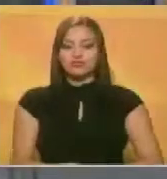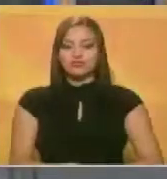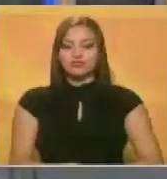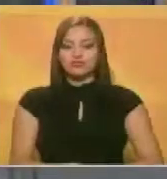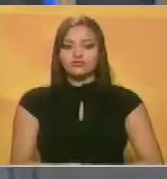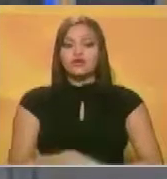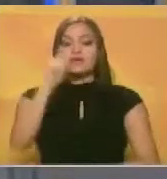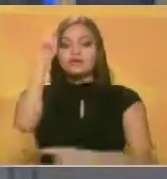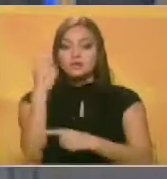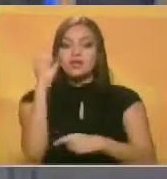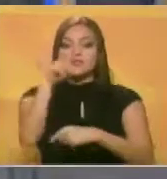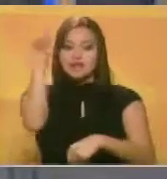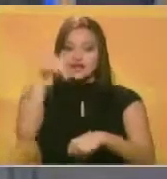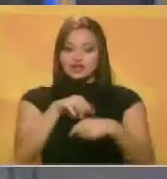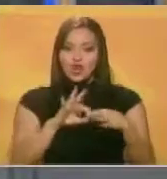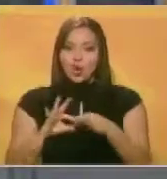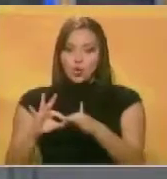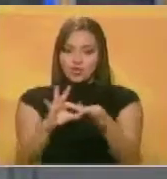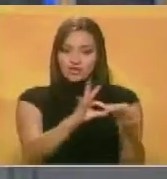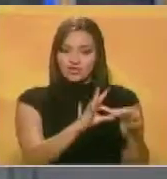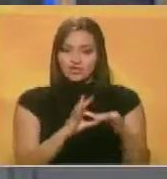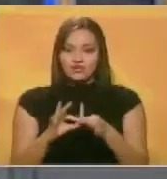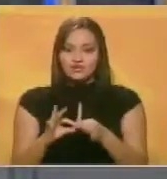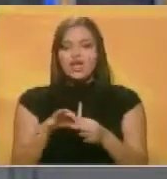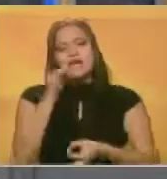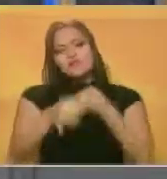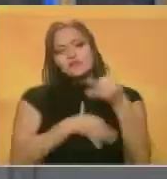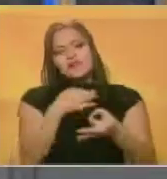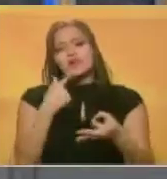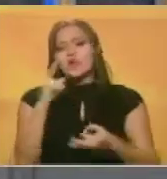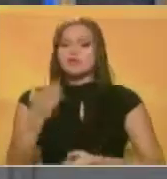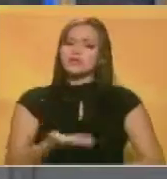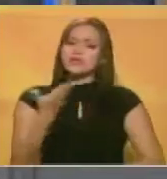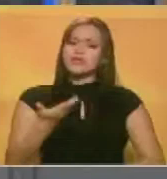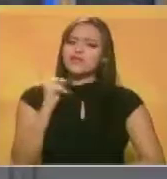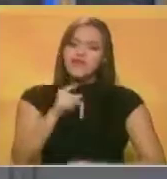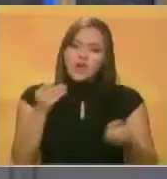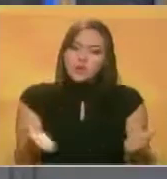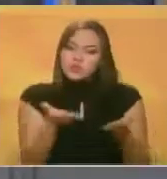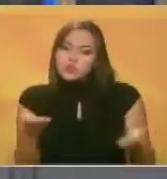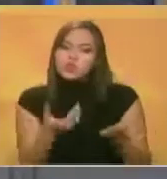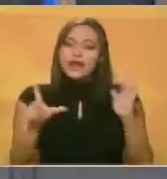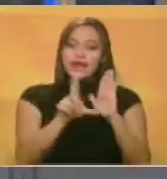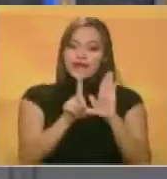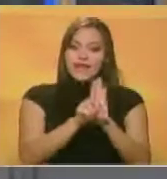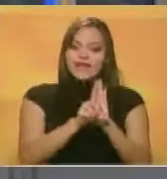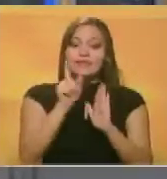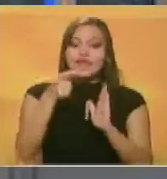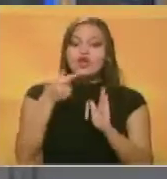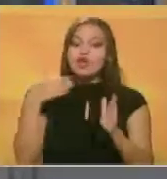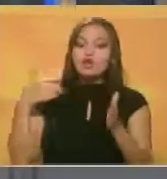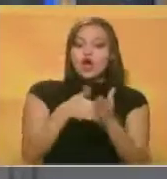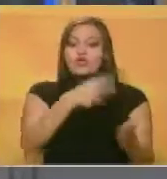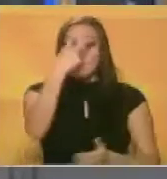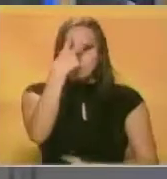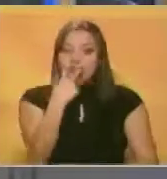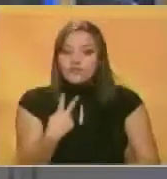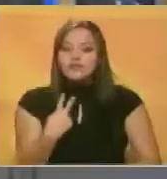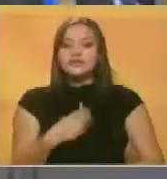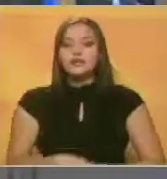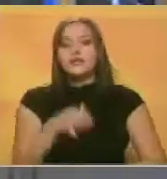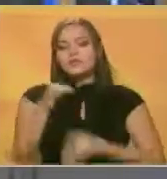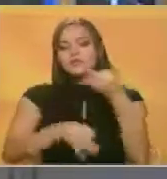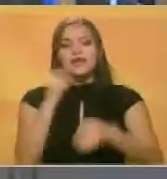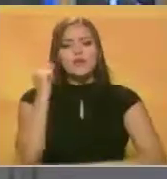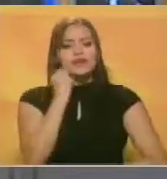El diputado de la Asamblea Nacional por la Unidad, Biagio Pilieri, afirmó que su prioridad será promover leyes de amnistía y contra la pobreza. Lirio Pérez tiene